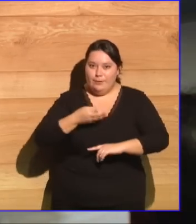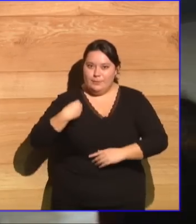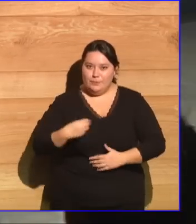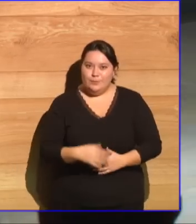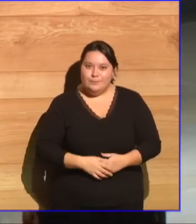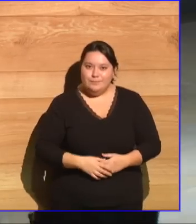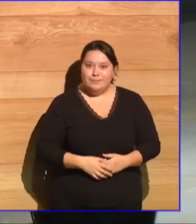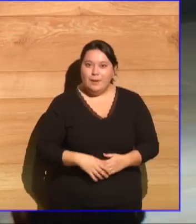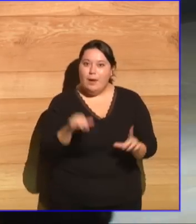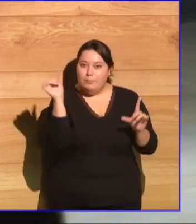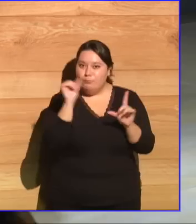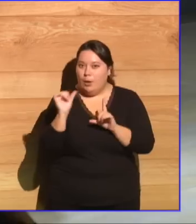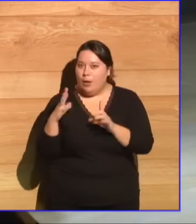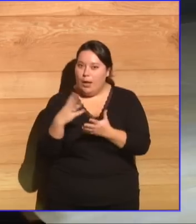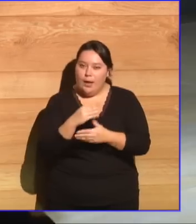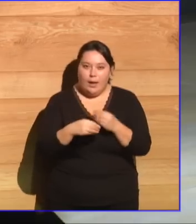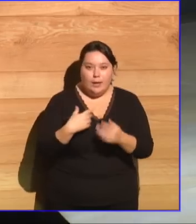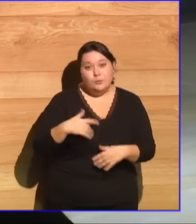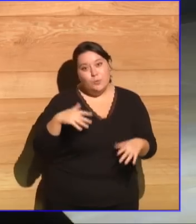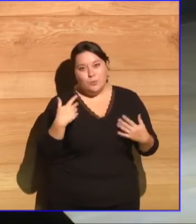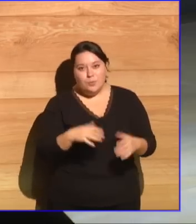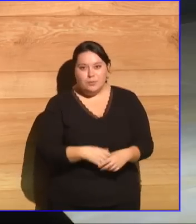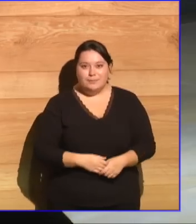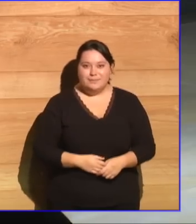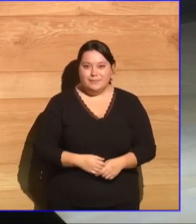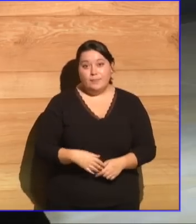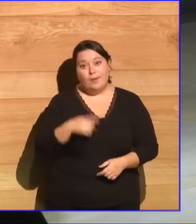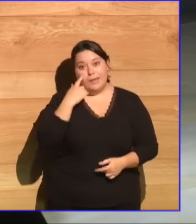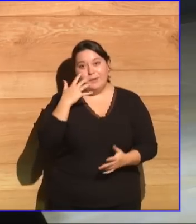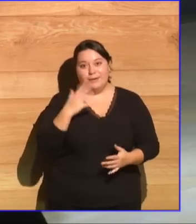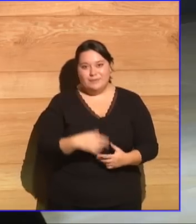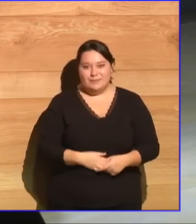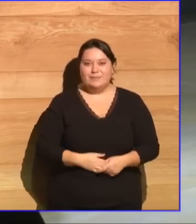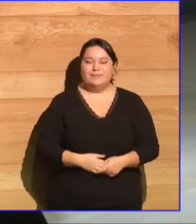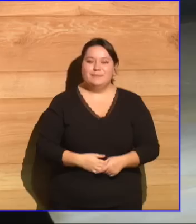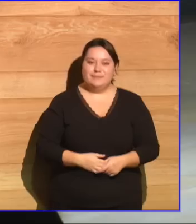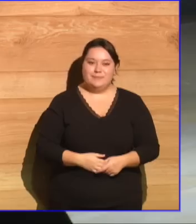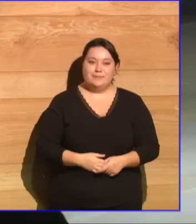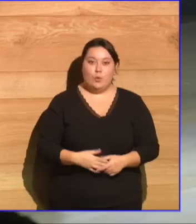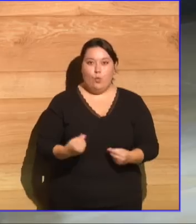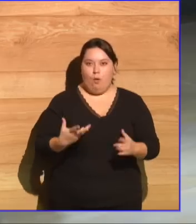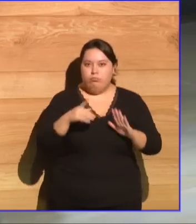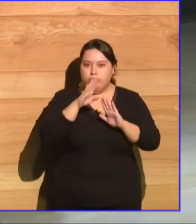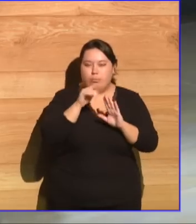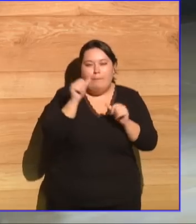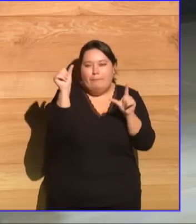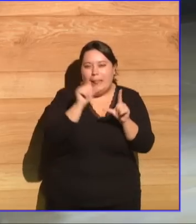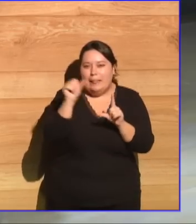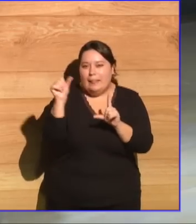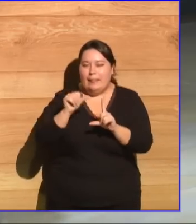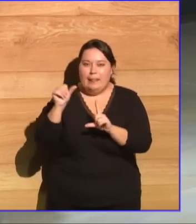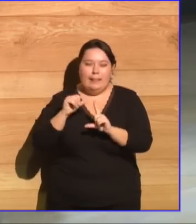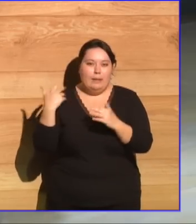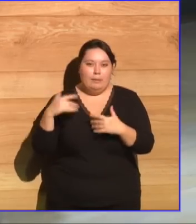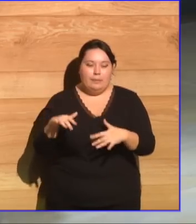las películas y todo que ha hecho este hombre, ¿eh? Hay que ver, Se ha hinchado de películas. Chao, de hacer